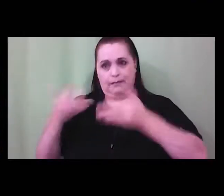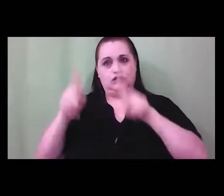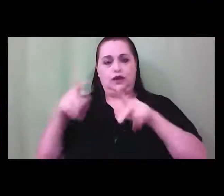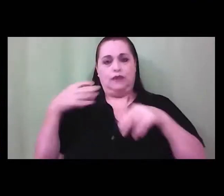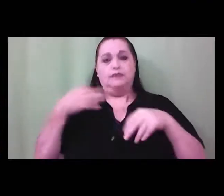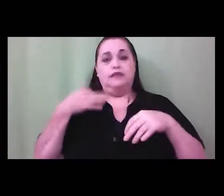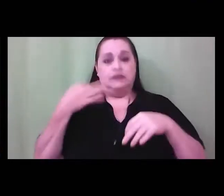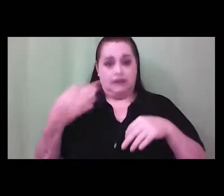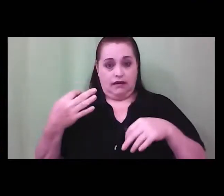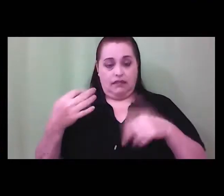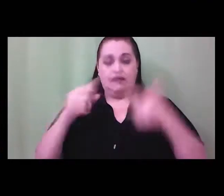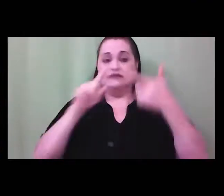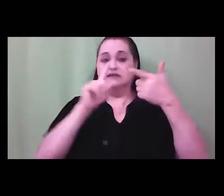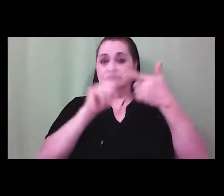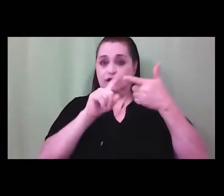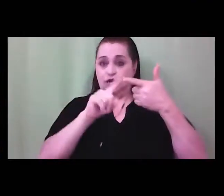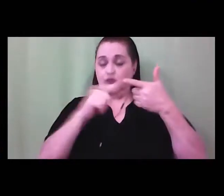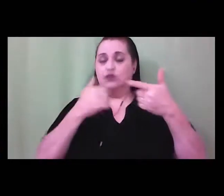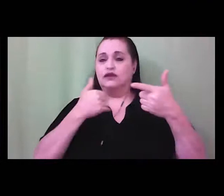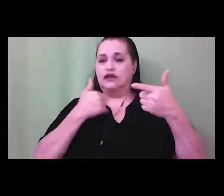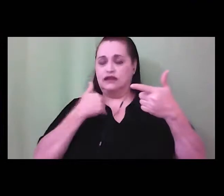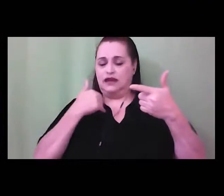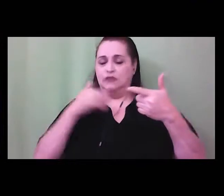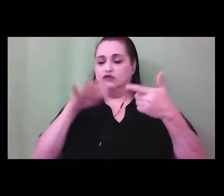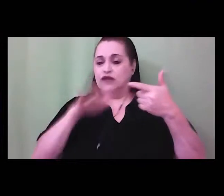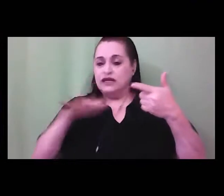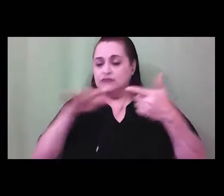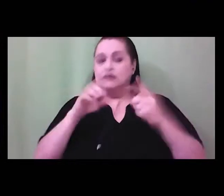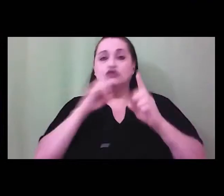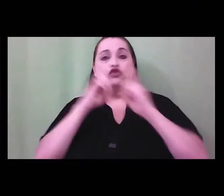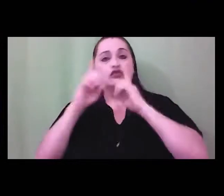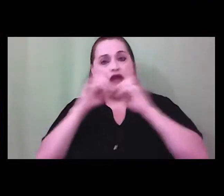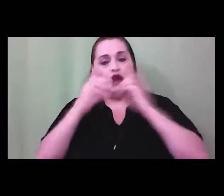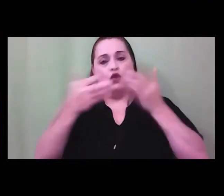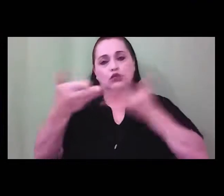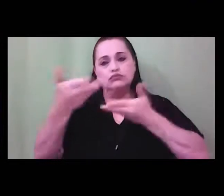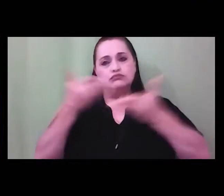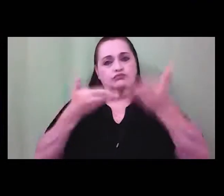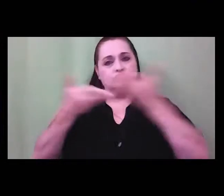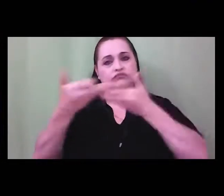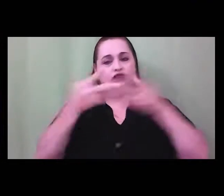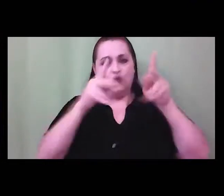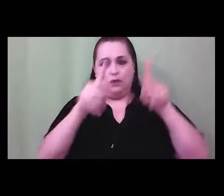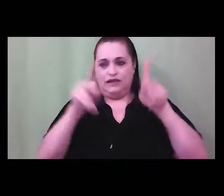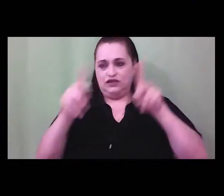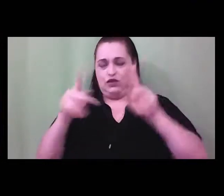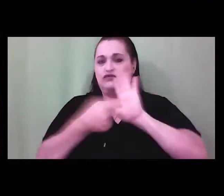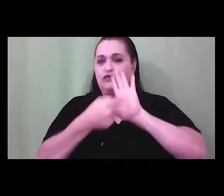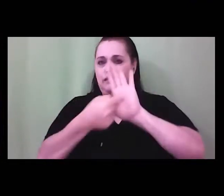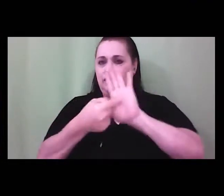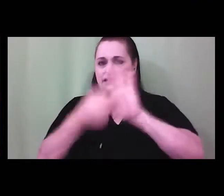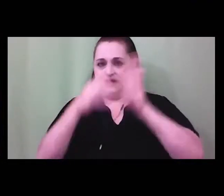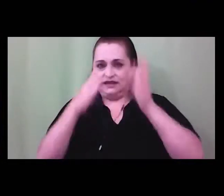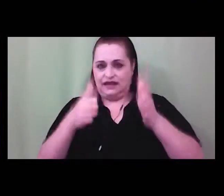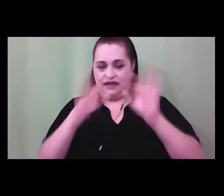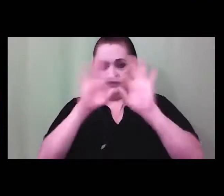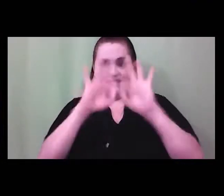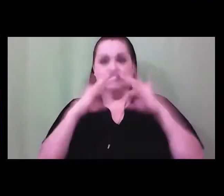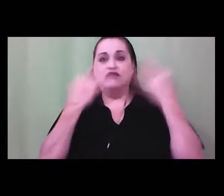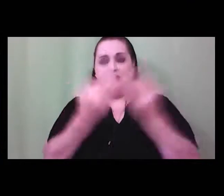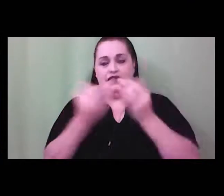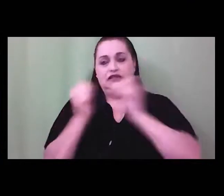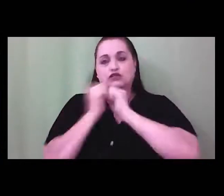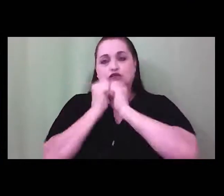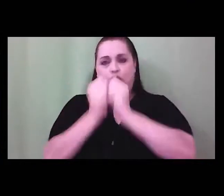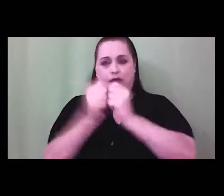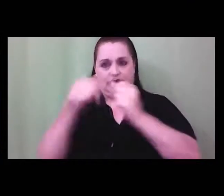invitadas. Seguidamente contaremos con el espacio de diálogo e intercambio con las personas representantes de las familias que nos